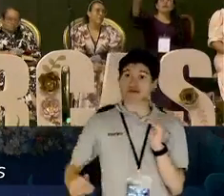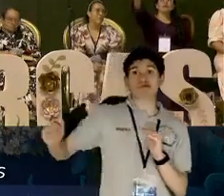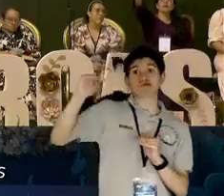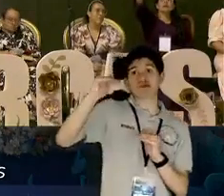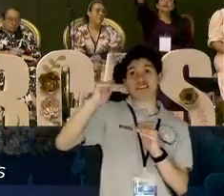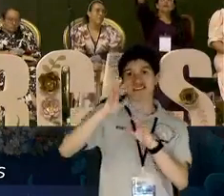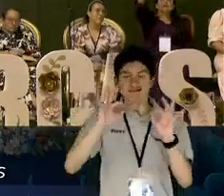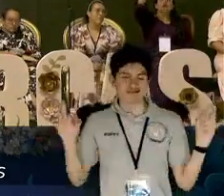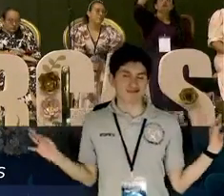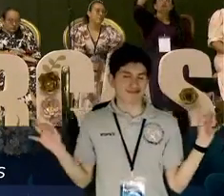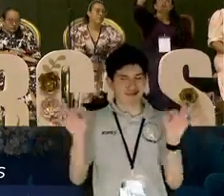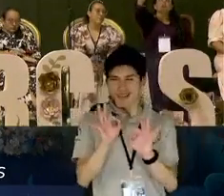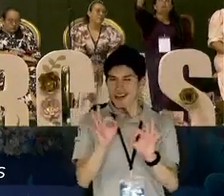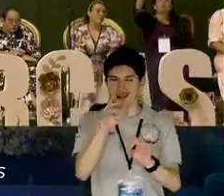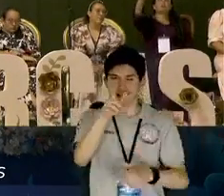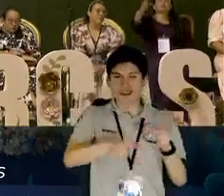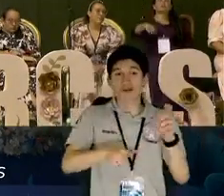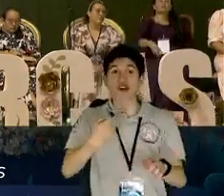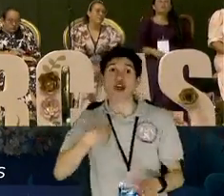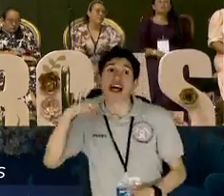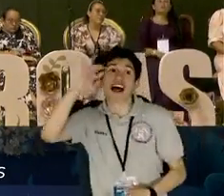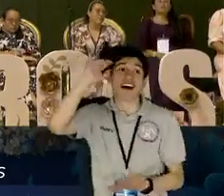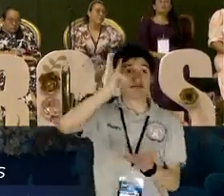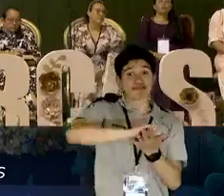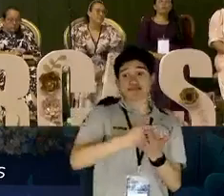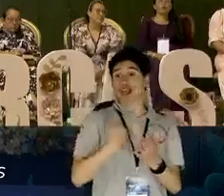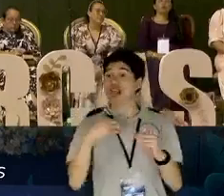de sí que el que debe tener.